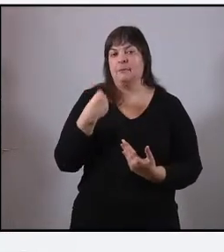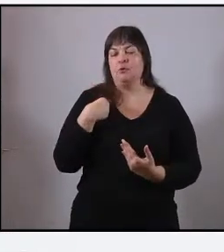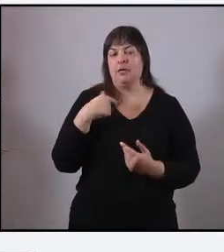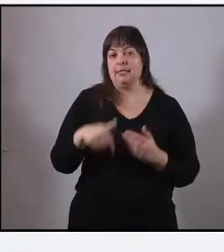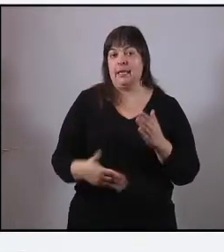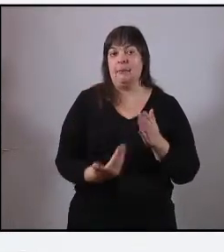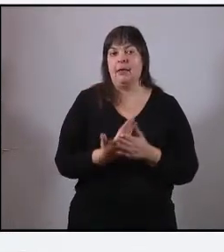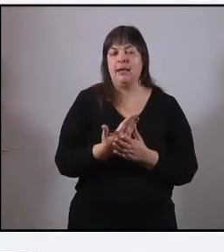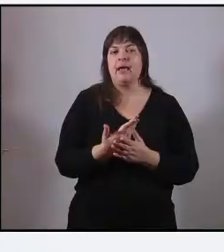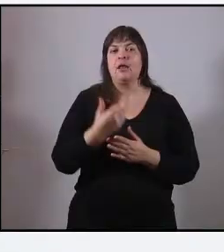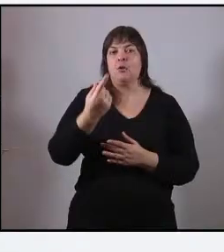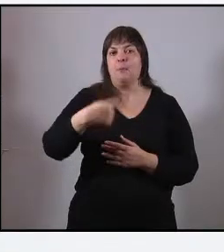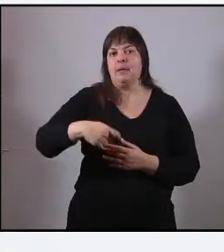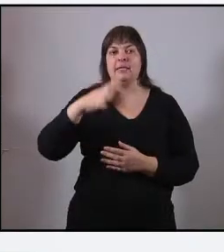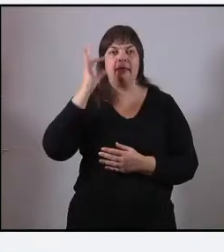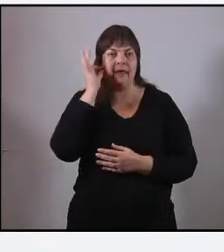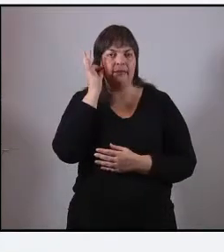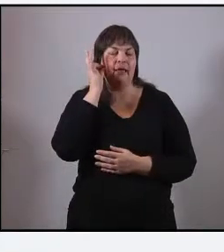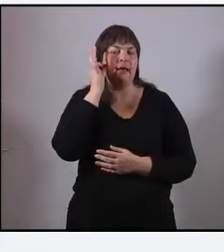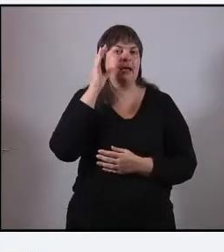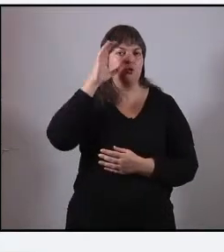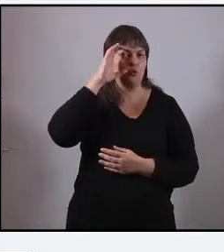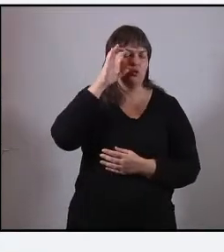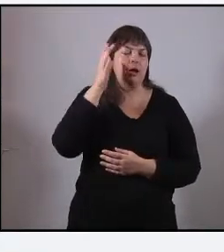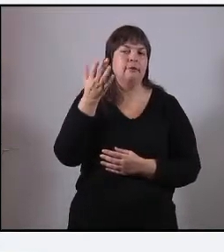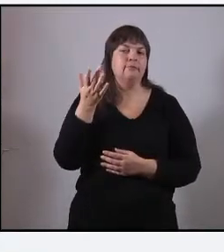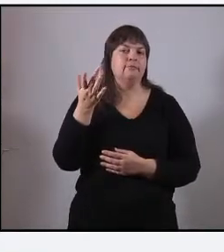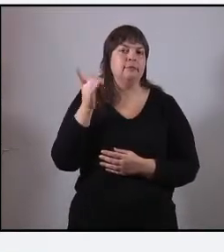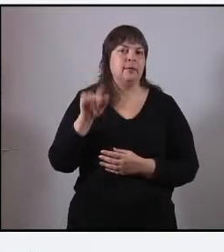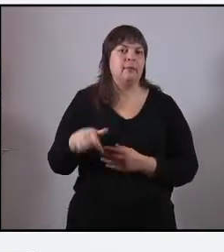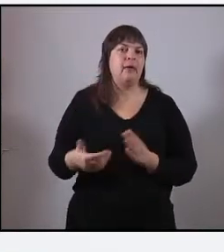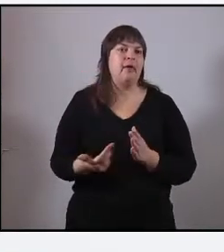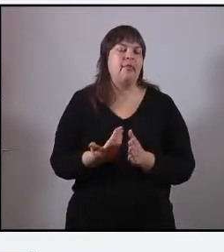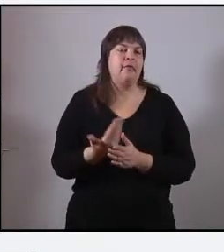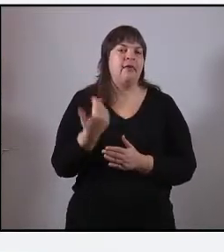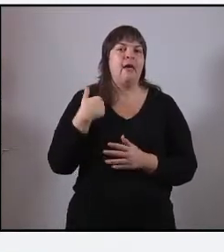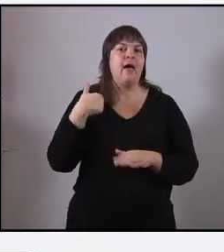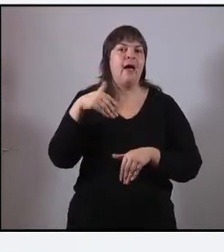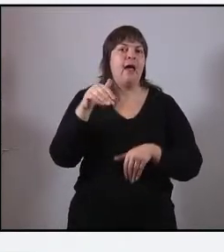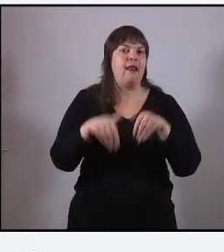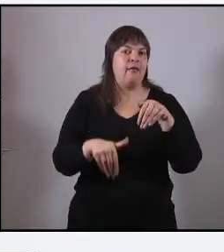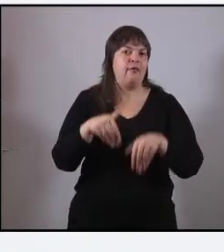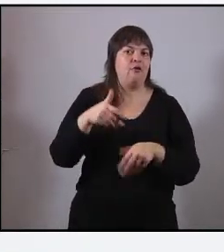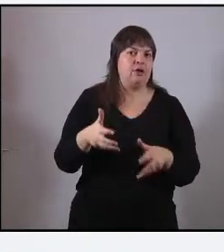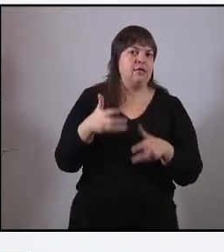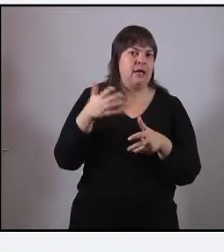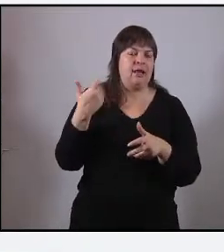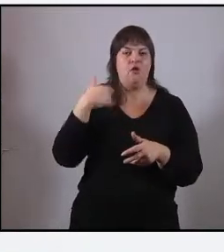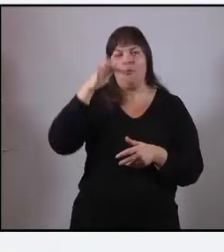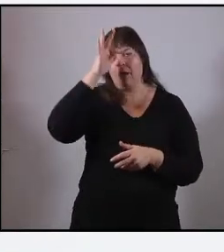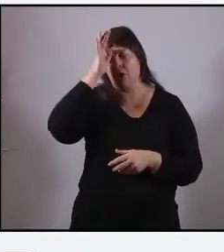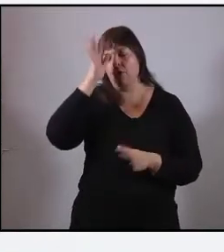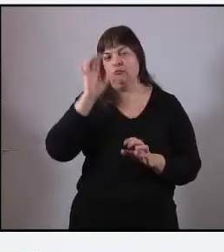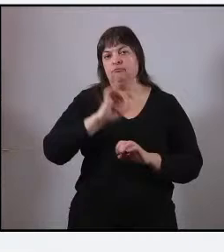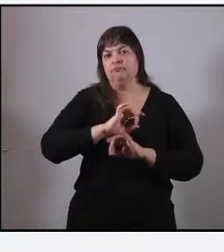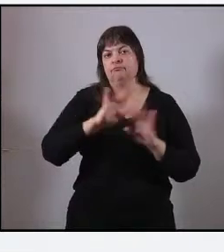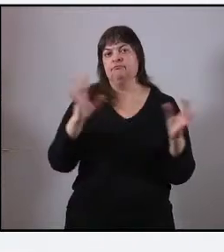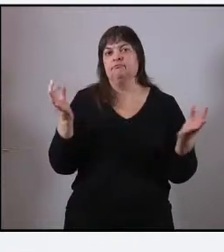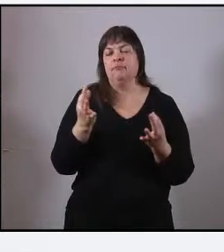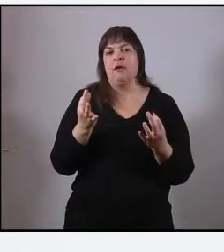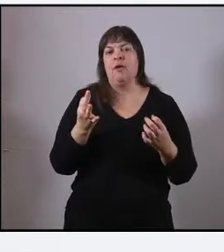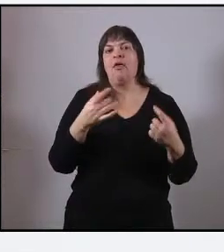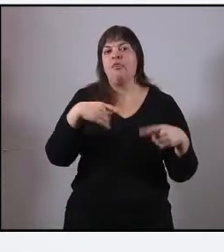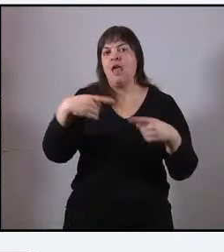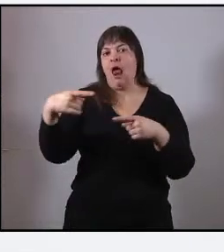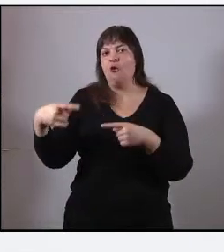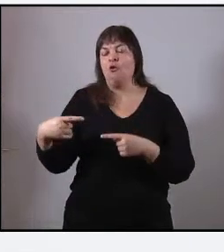han escuchado a la presidenta y la escucharon también el día en que ganamos las elecciones, este domingo. Por supuesto que diálogo, así